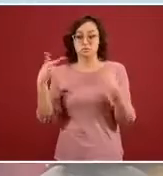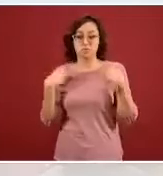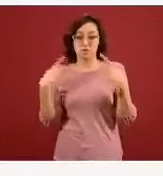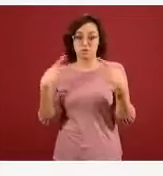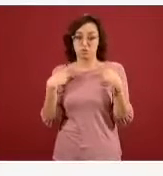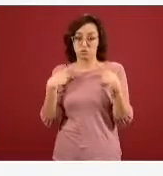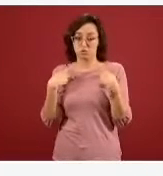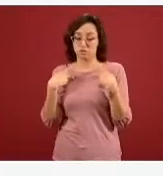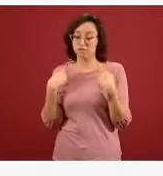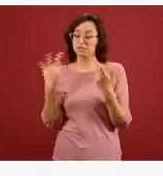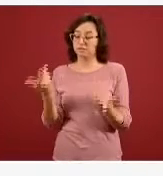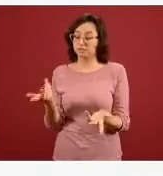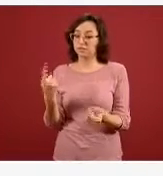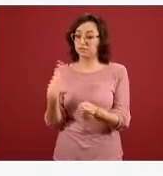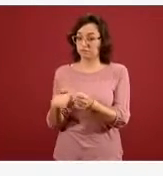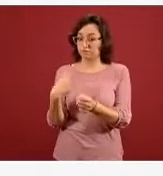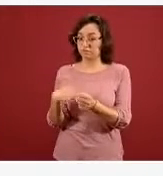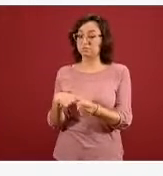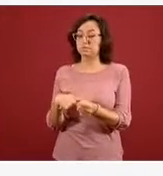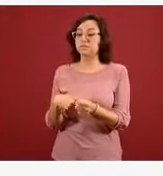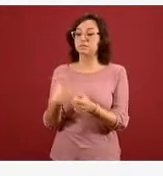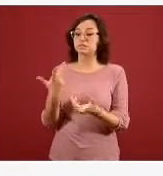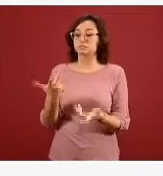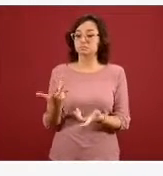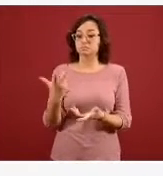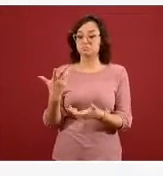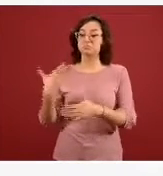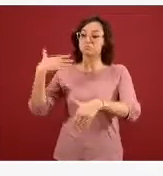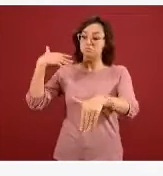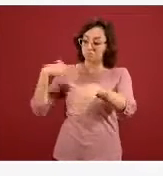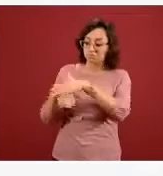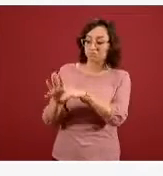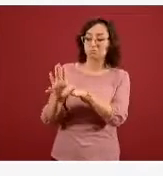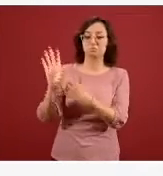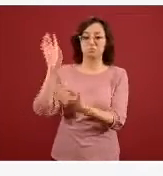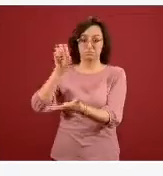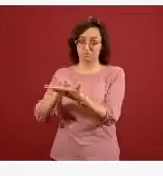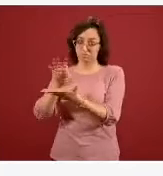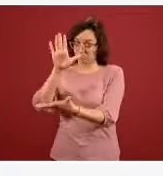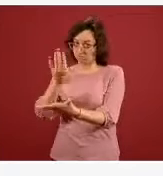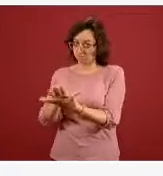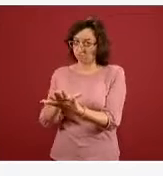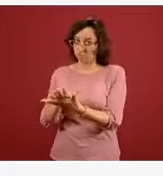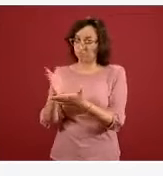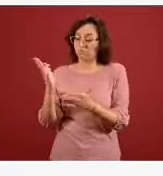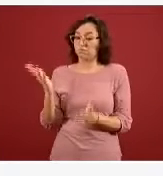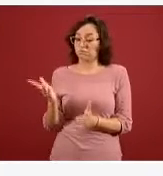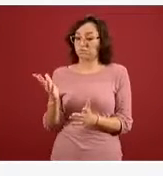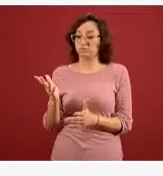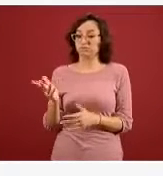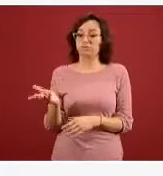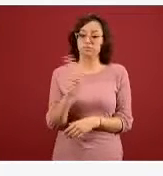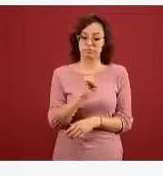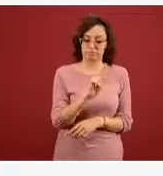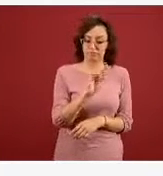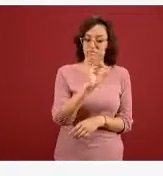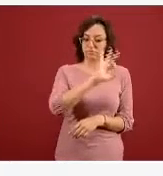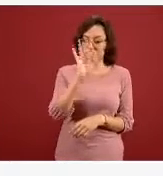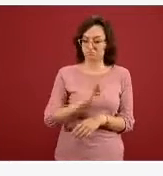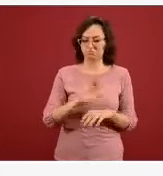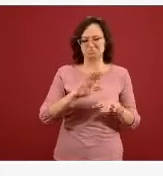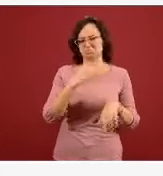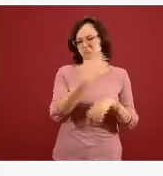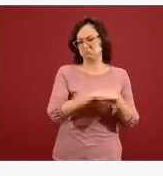personas registradas, de las confirmadas, que eran hospitalizadas, y 80% que